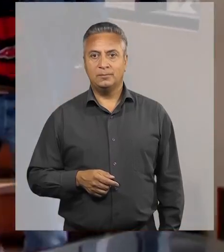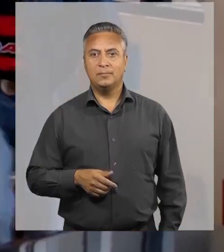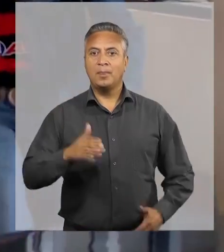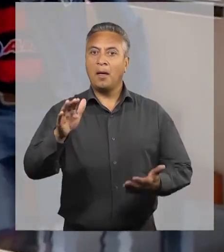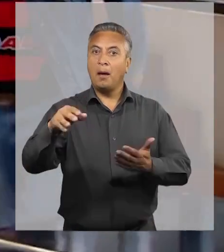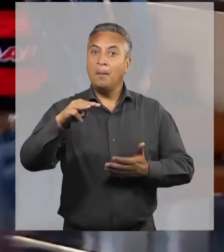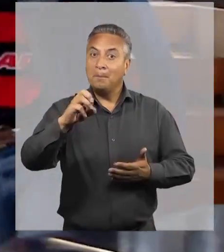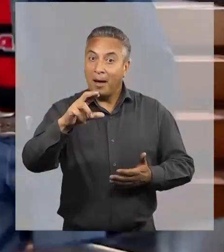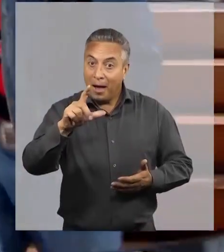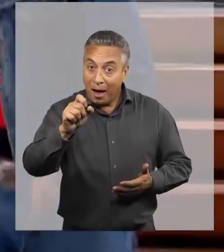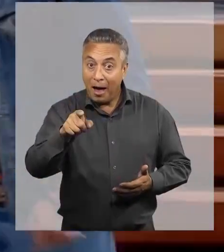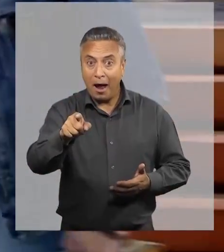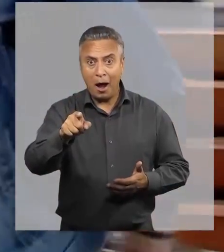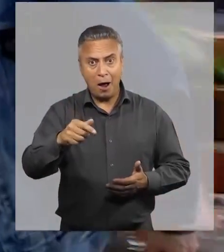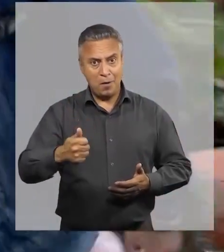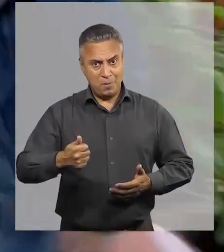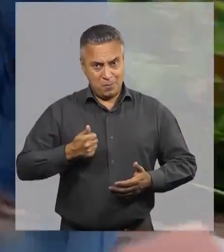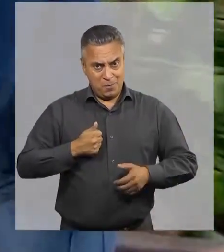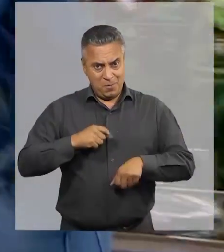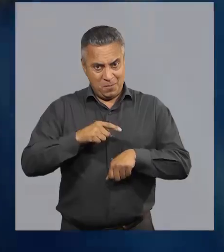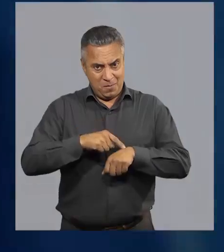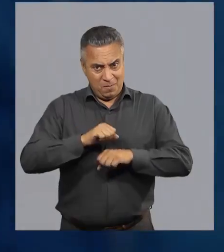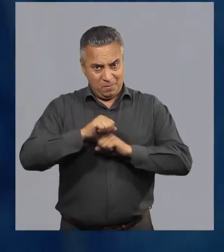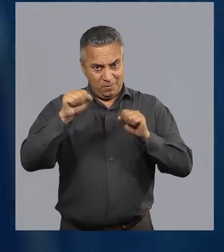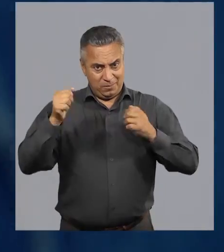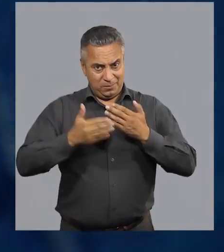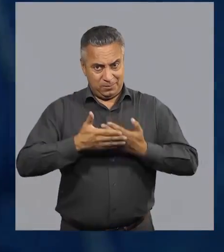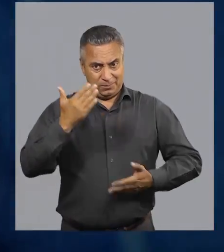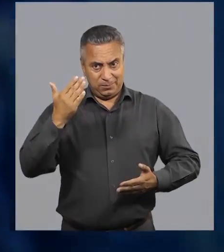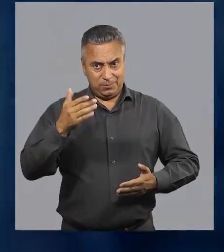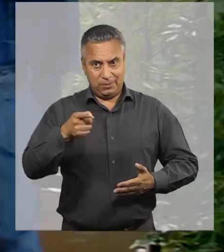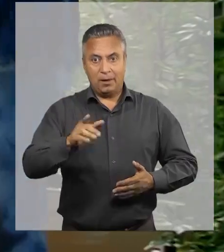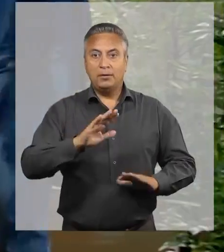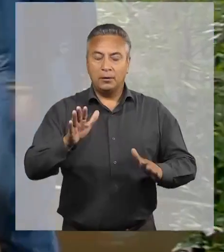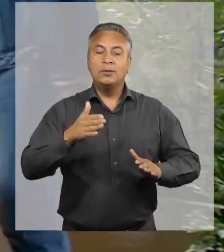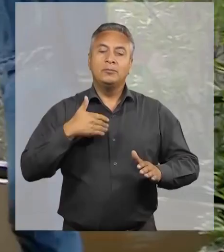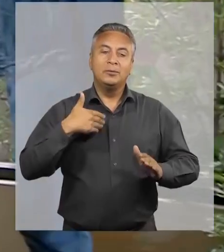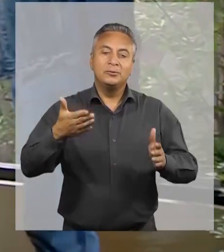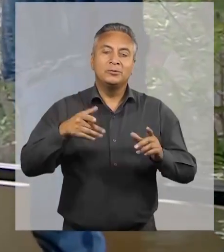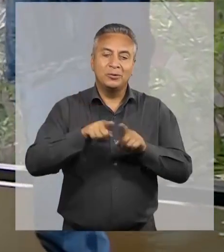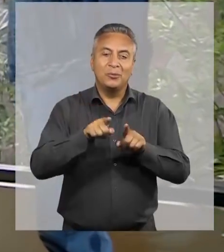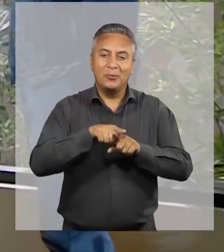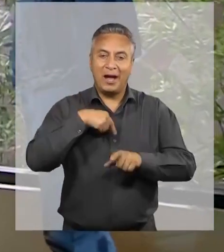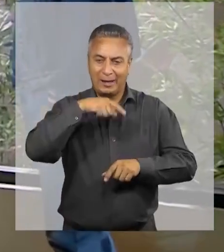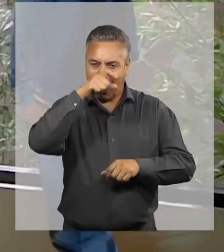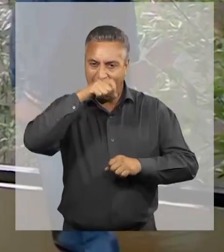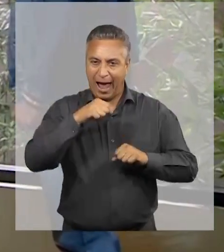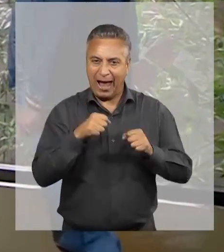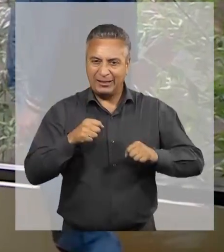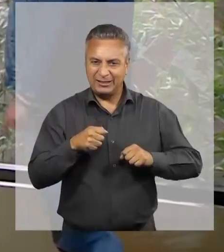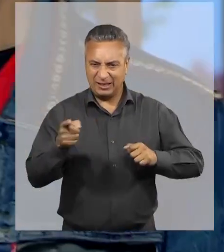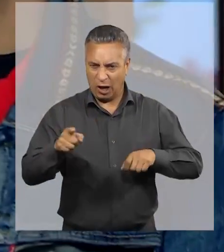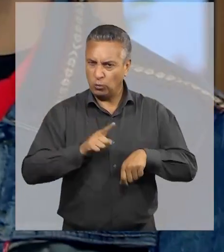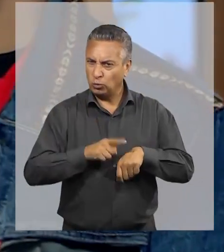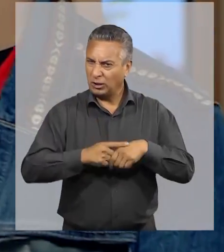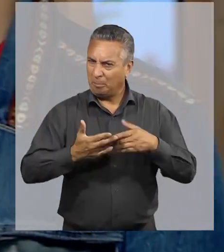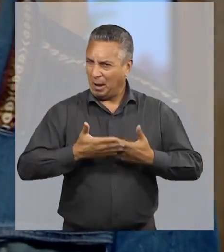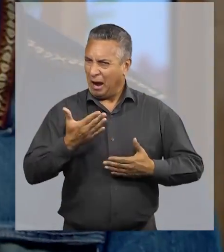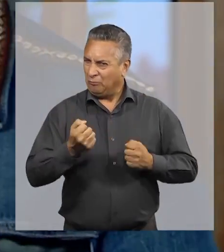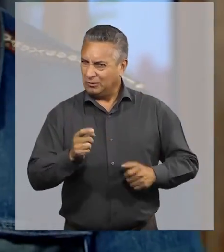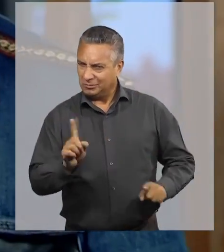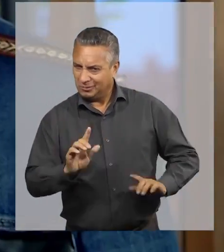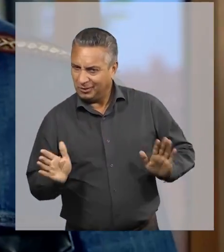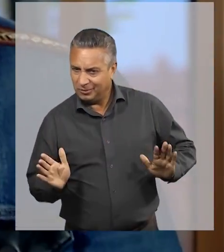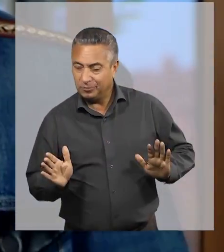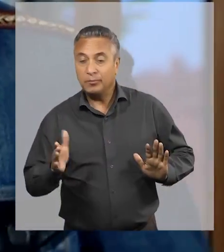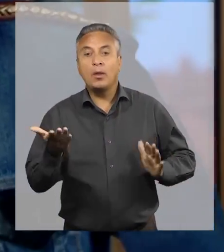usted? Gracias. ¿Y su niñito? Marco, ¿madrugó? Sí. Me levantamos las gallinas. Es que tampoco es tan